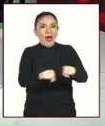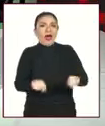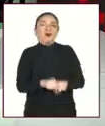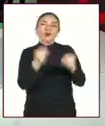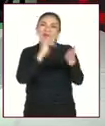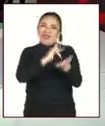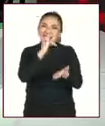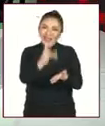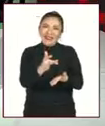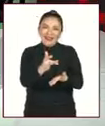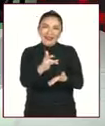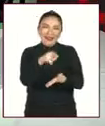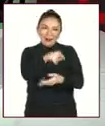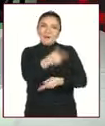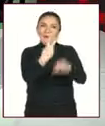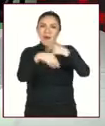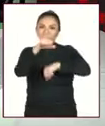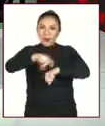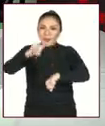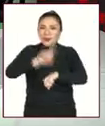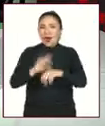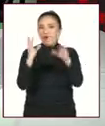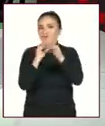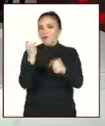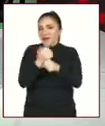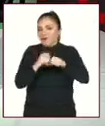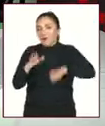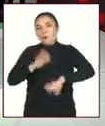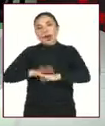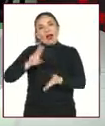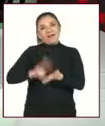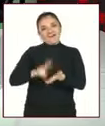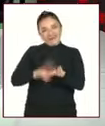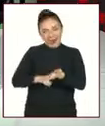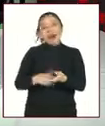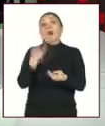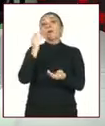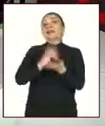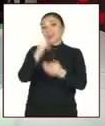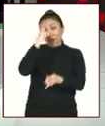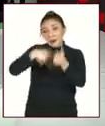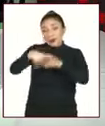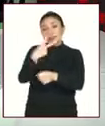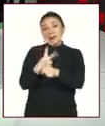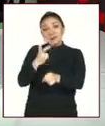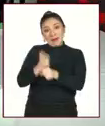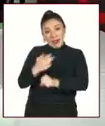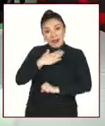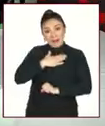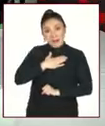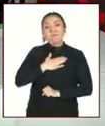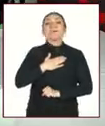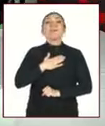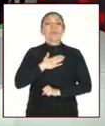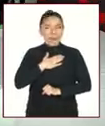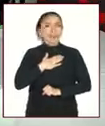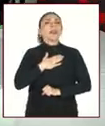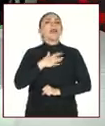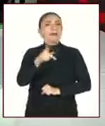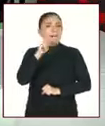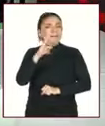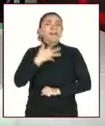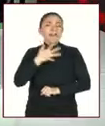por haber venido y por darnos esta información tan valiosa. Muchas gracias a ustedes por invitarme y obviamente van a salir más